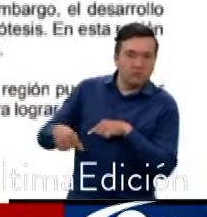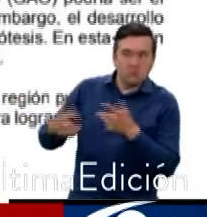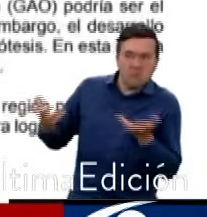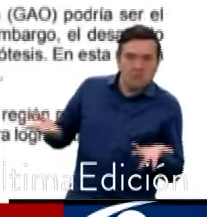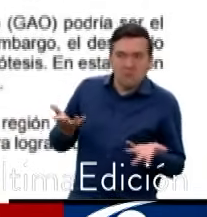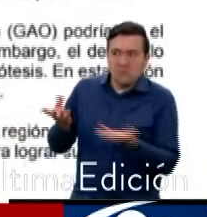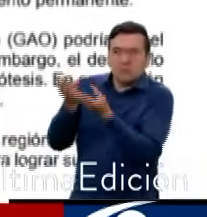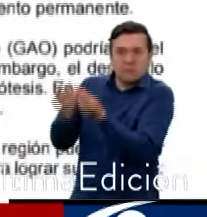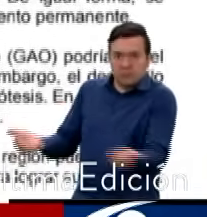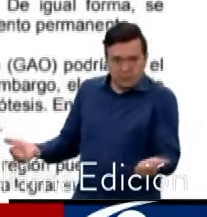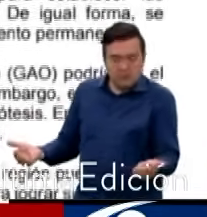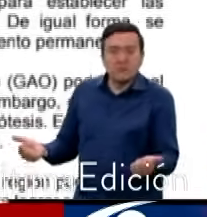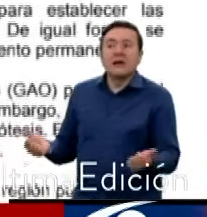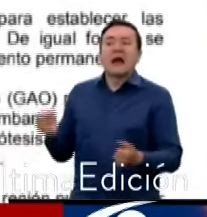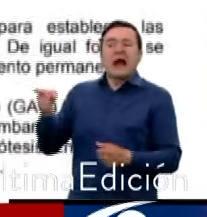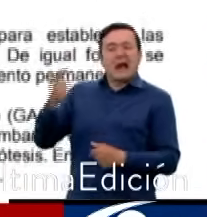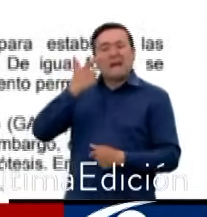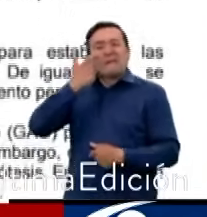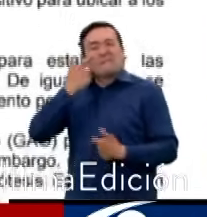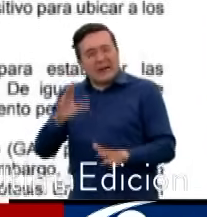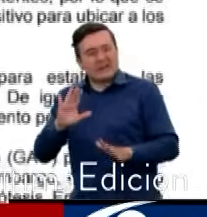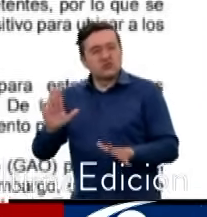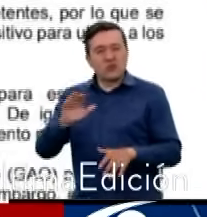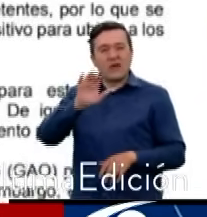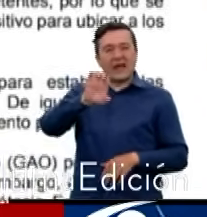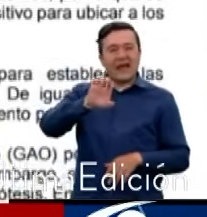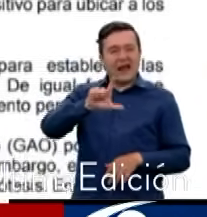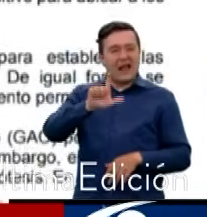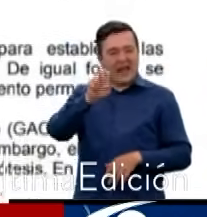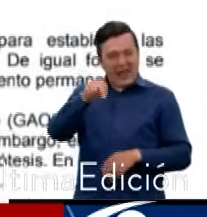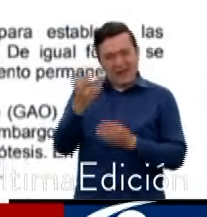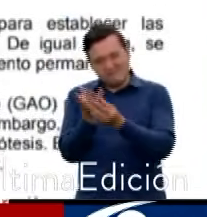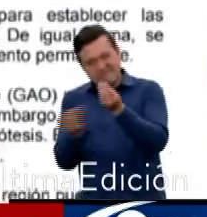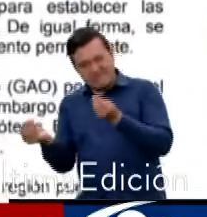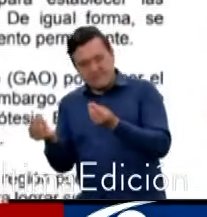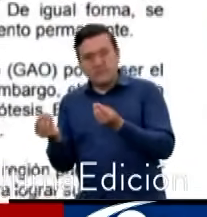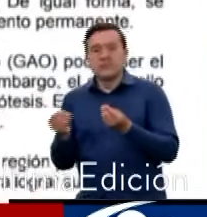están los grupos residuales del ELN y también la estructura 10ª